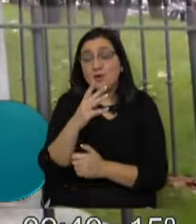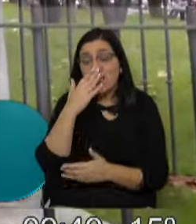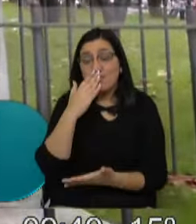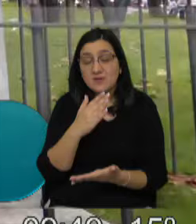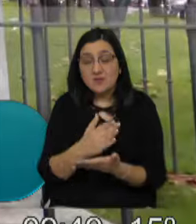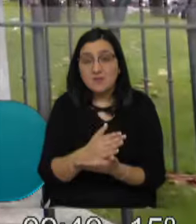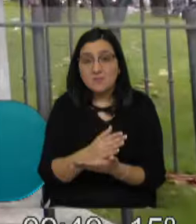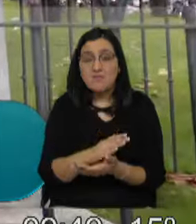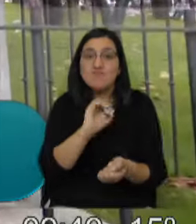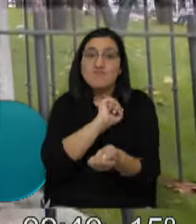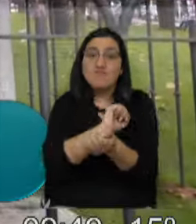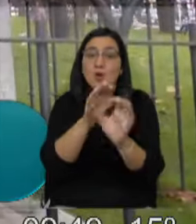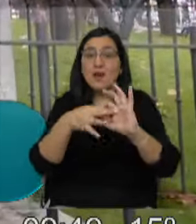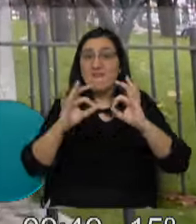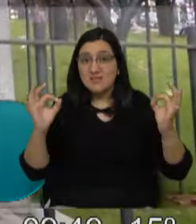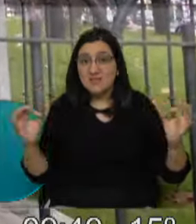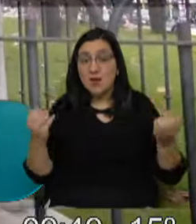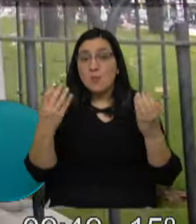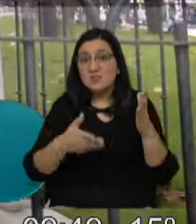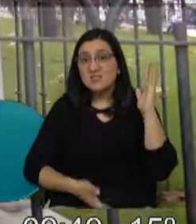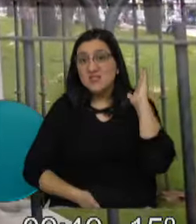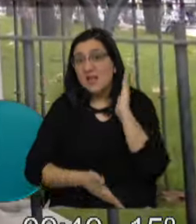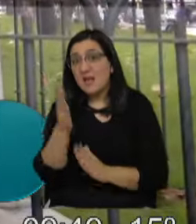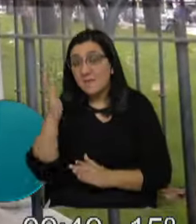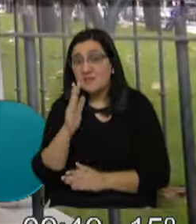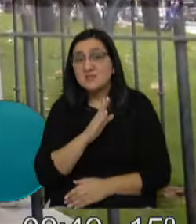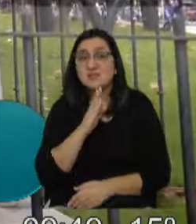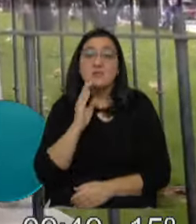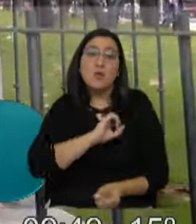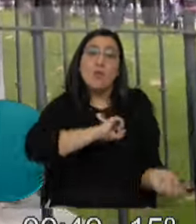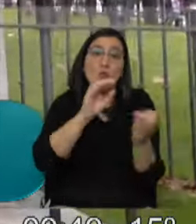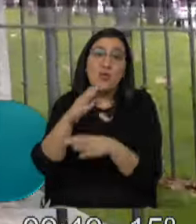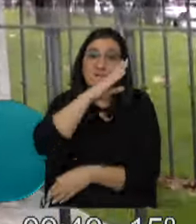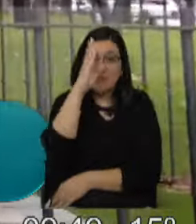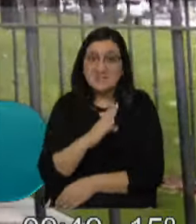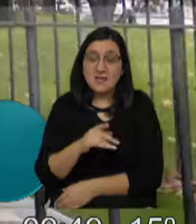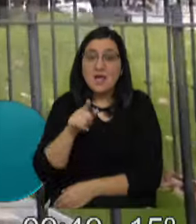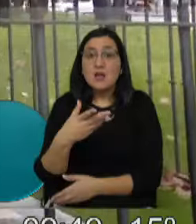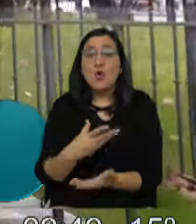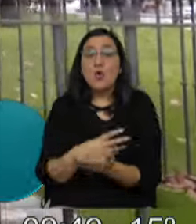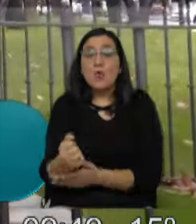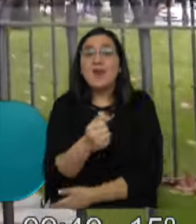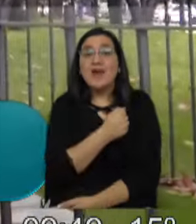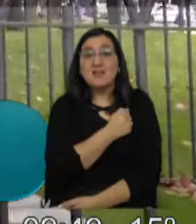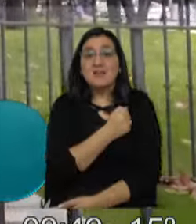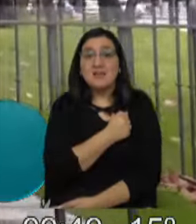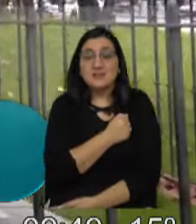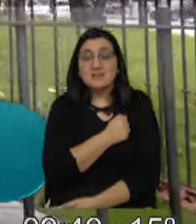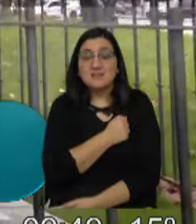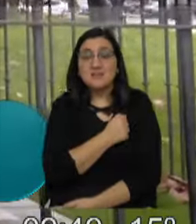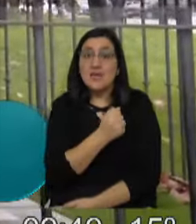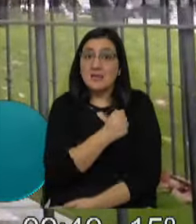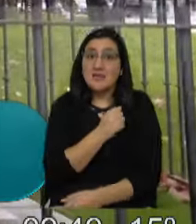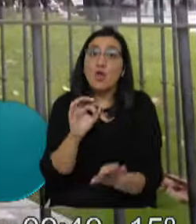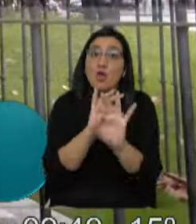lo terminan esclavizando. Por eso Ancina se escapa de ese barco pesquero y se va a Brasil. Ahí es comprado por José Gervasio Artigas, y Artigas